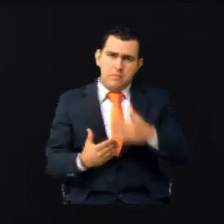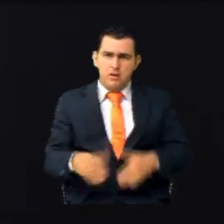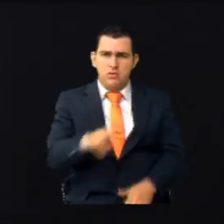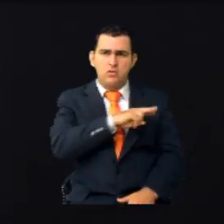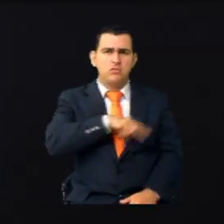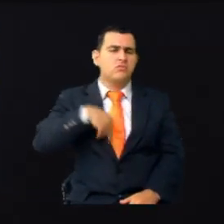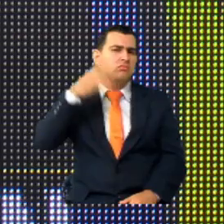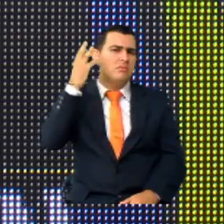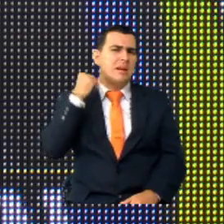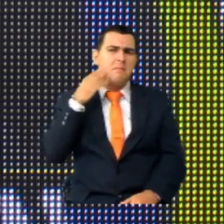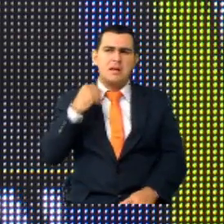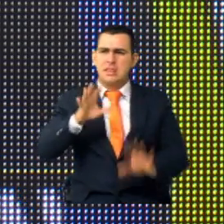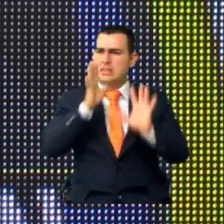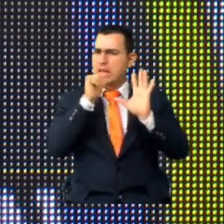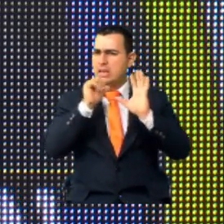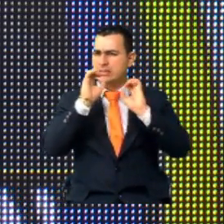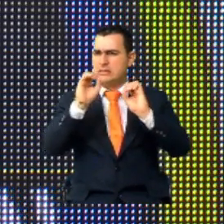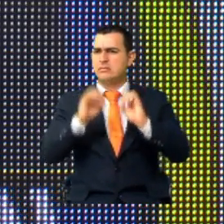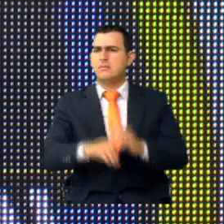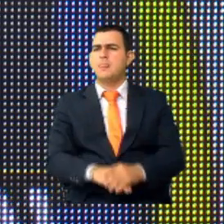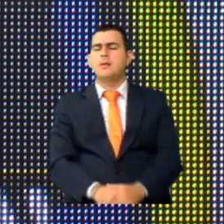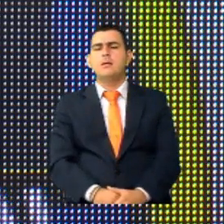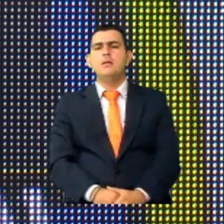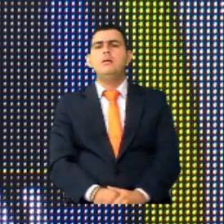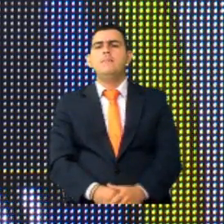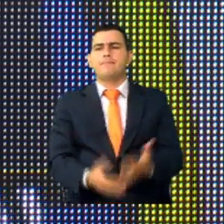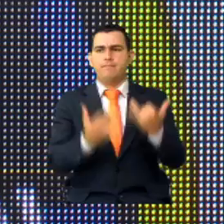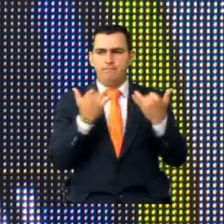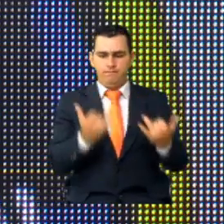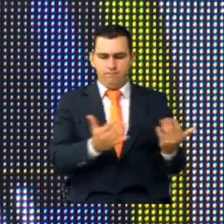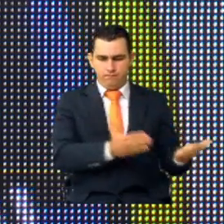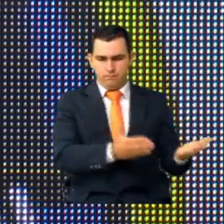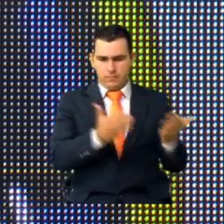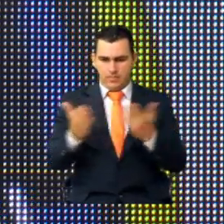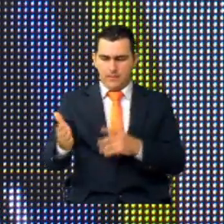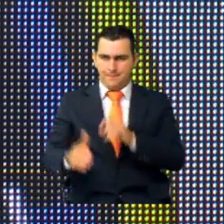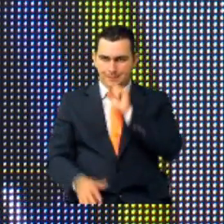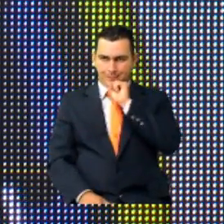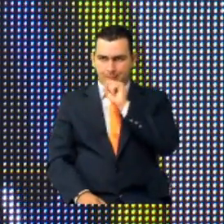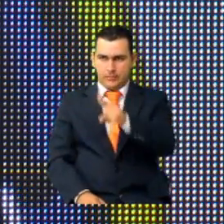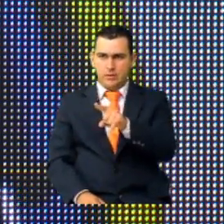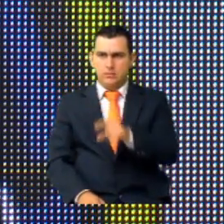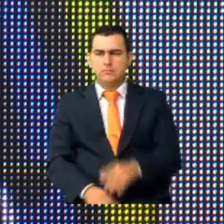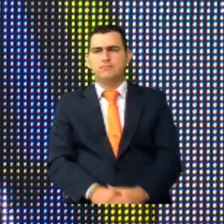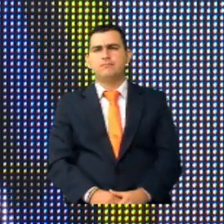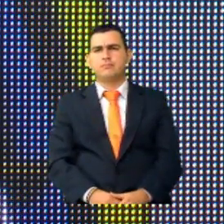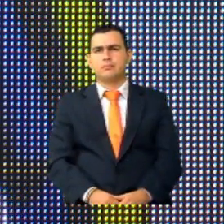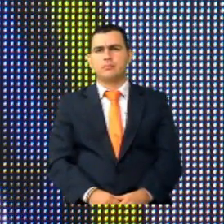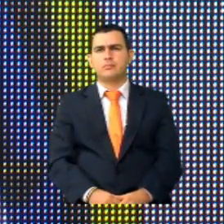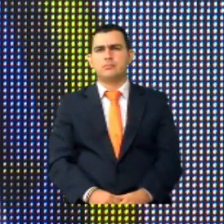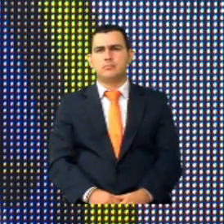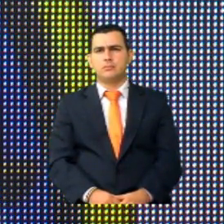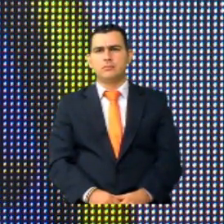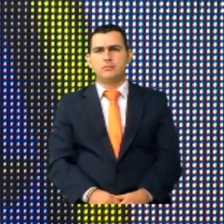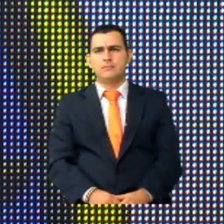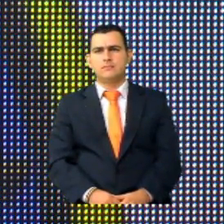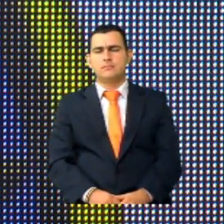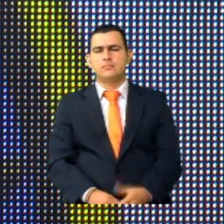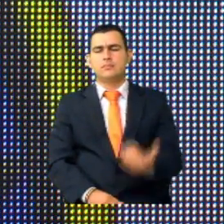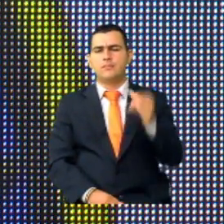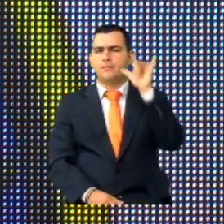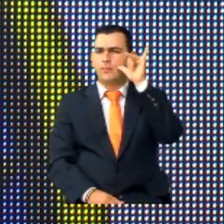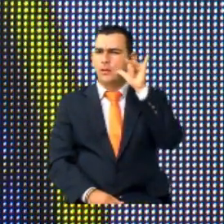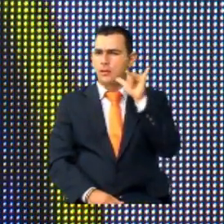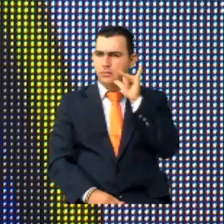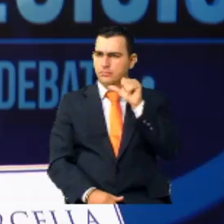nadie. Es el momento ahora para la pregunta que va a formular la periodista Mónica Arcella a la candidata Janet